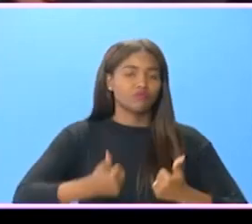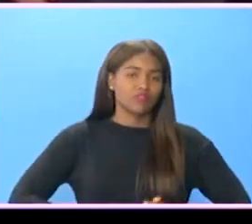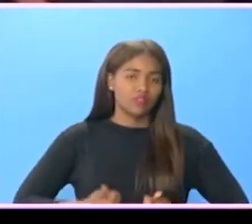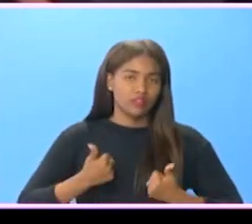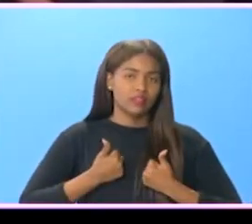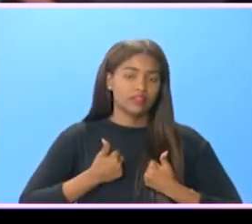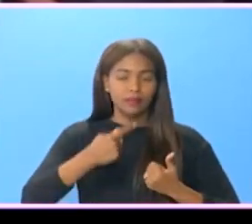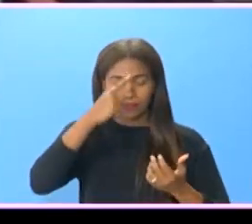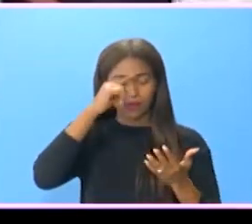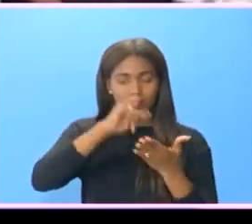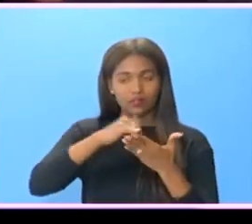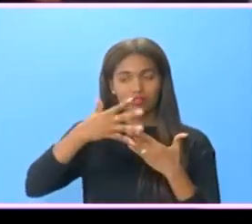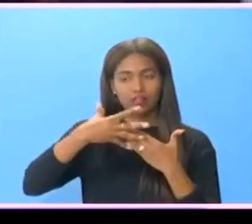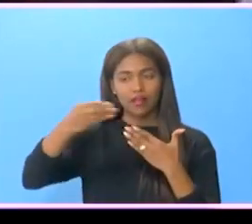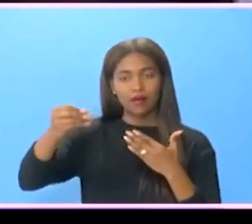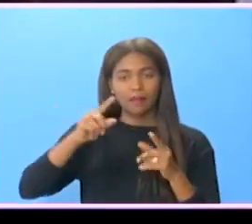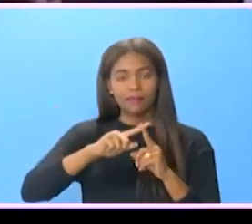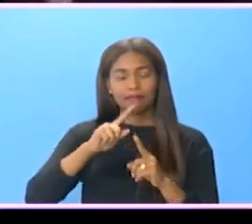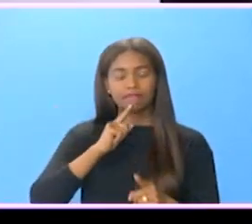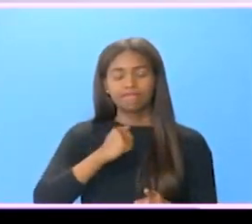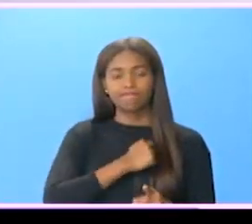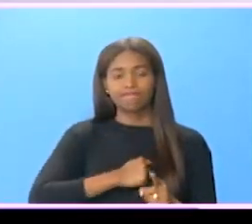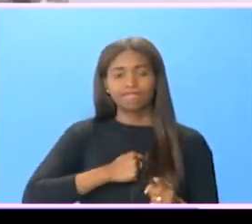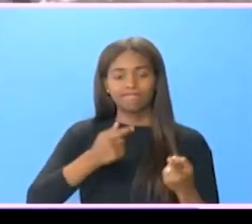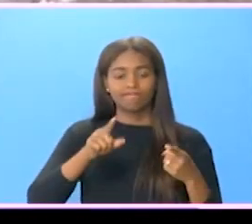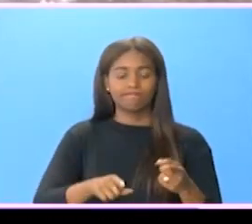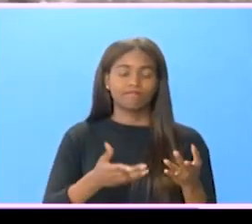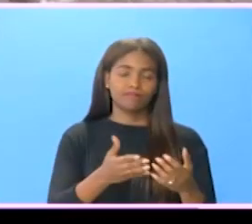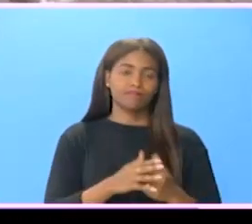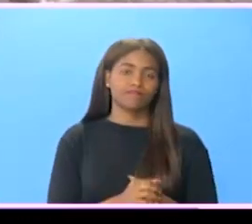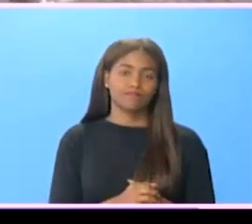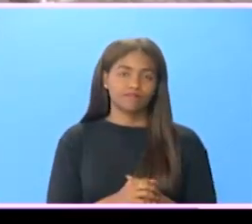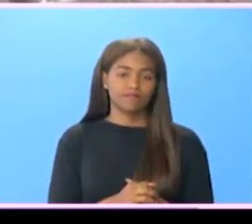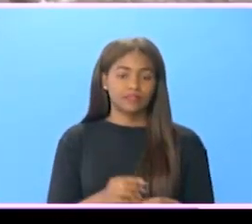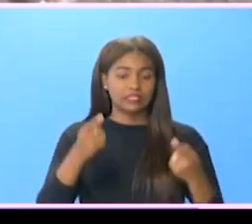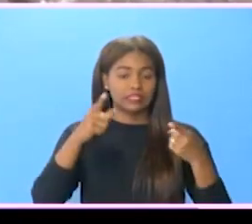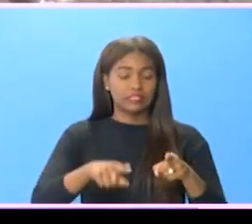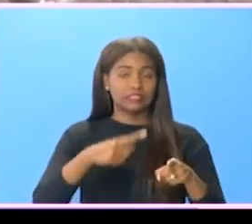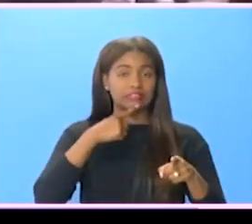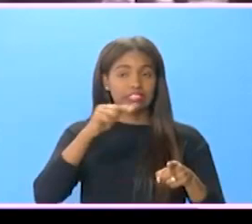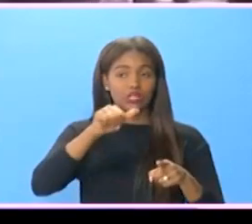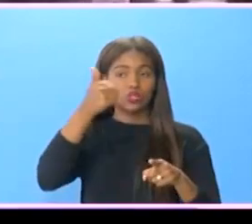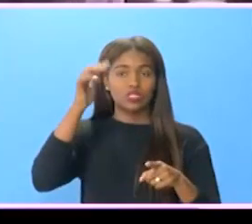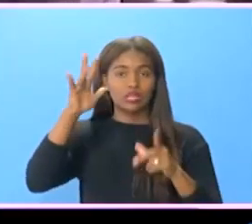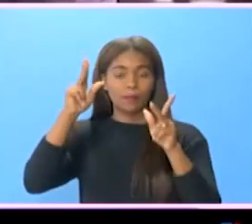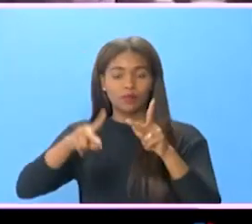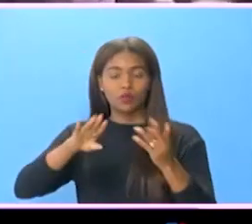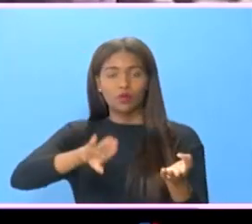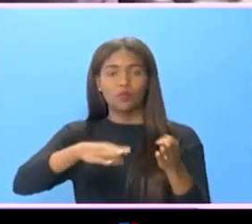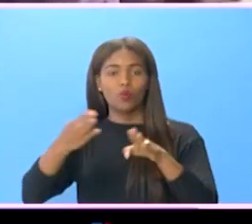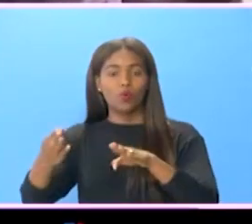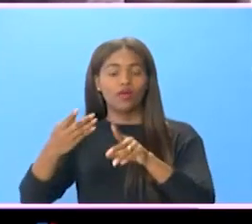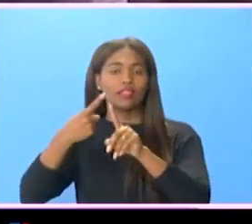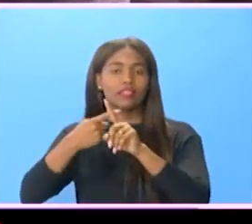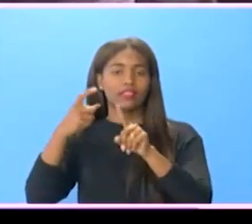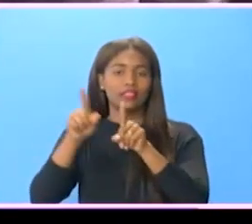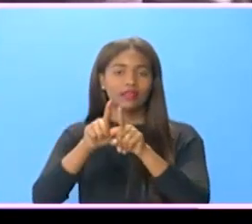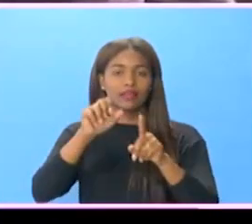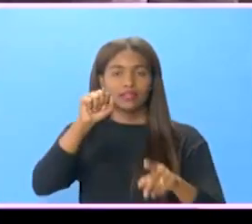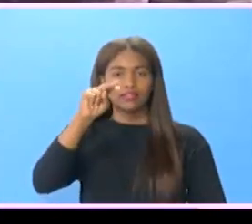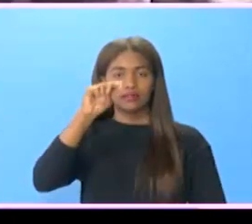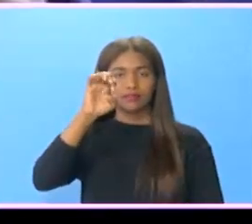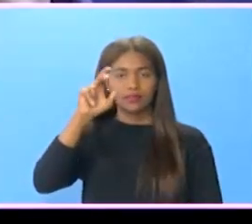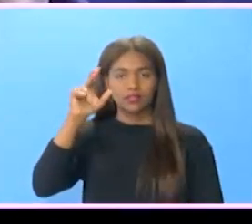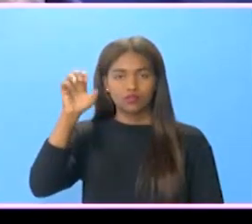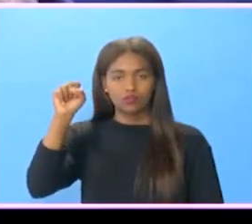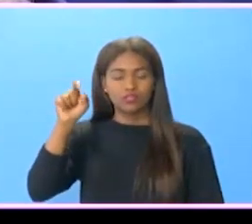se fue, pero lamentablemente sucedió eso. Cancillería confirmó que los otros 5 fallecidos son originarios de San Marcos,